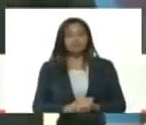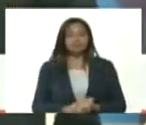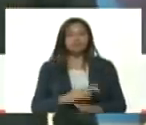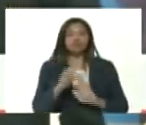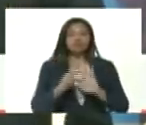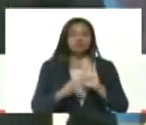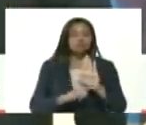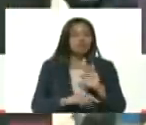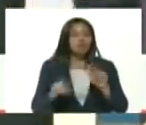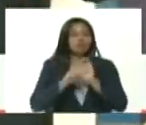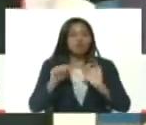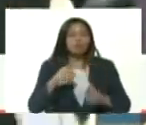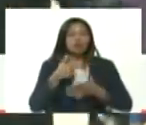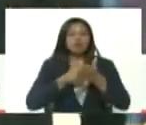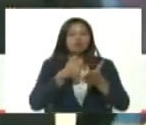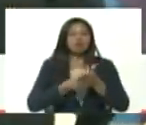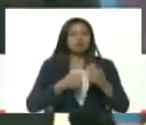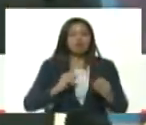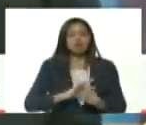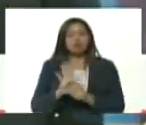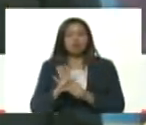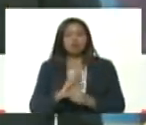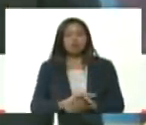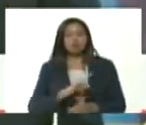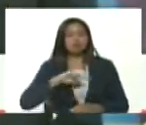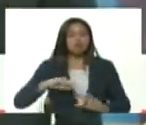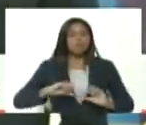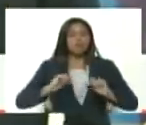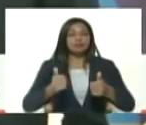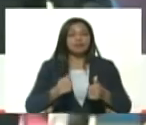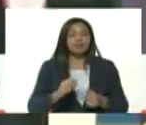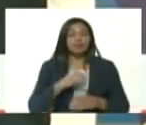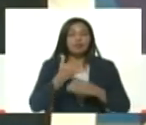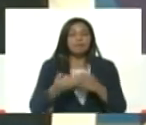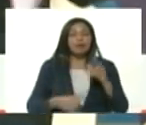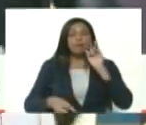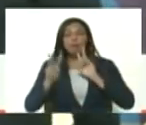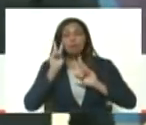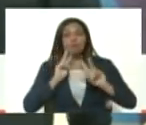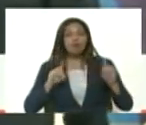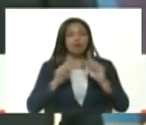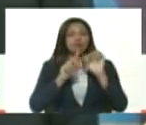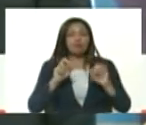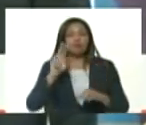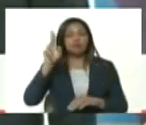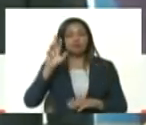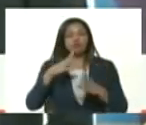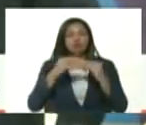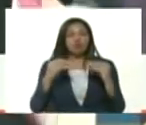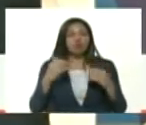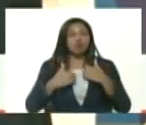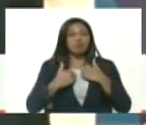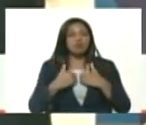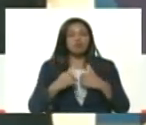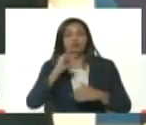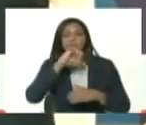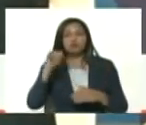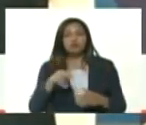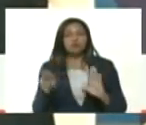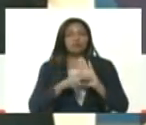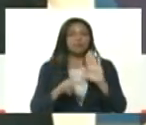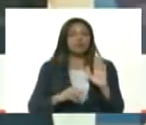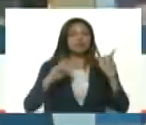las órdenes de la lucha contra el coronavirus, le damos inicio a este plan de desinfección que será todos los miércoles y el Zulia va a cumplir. Chávez